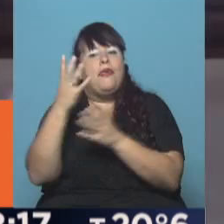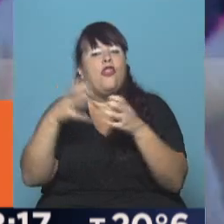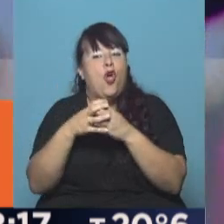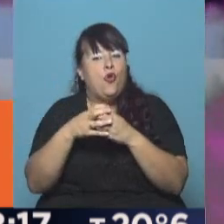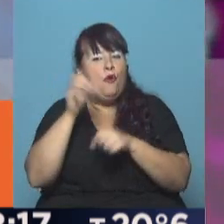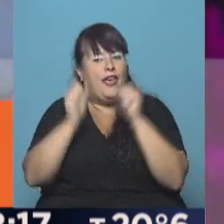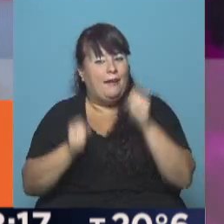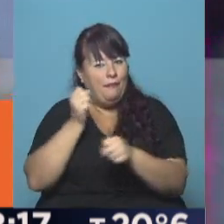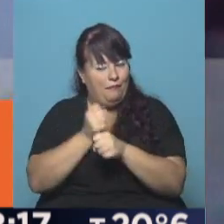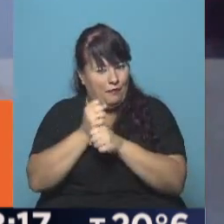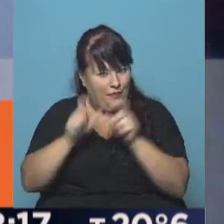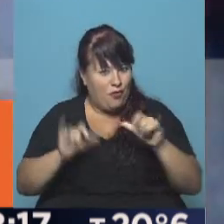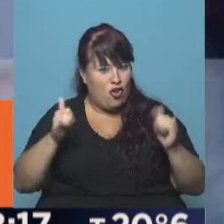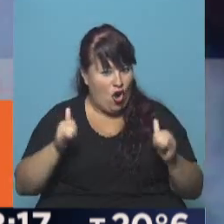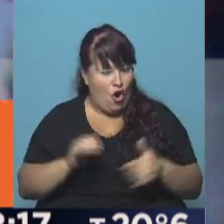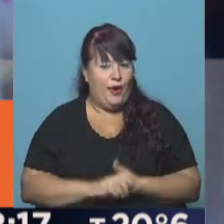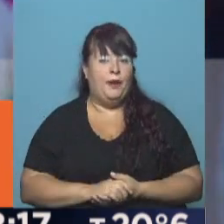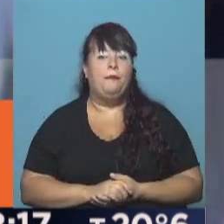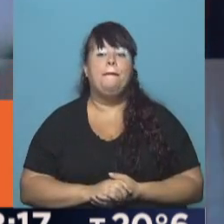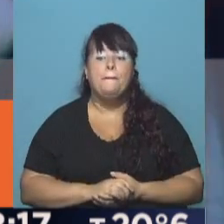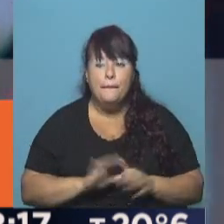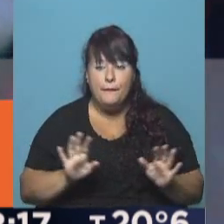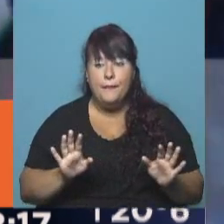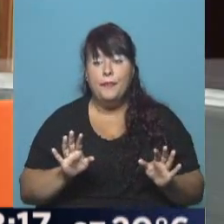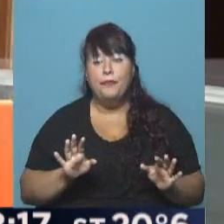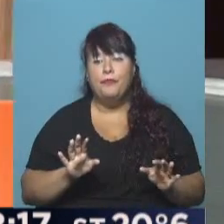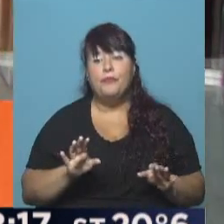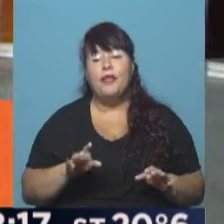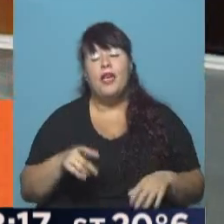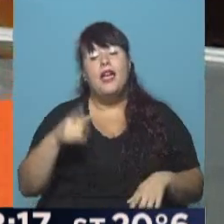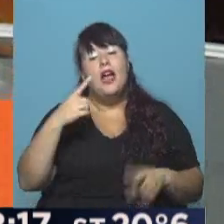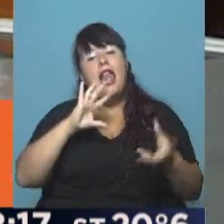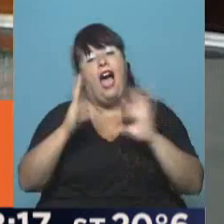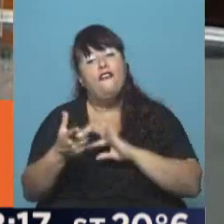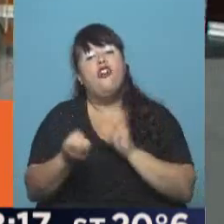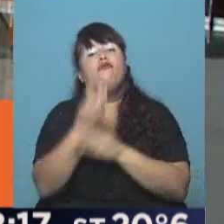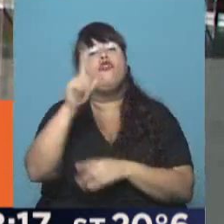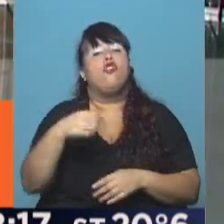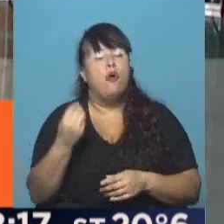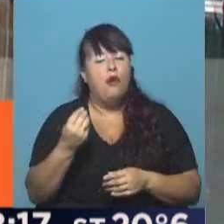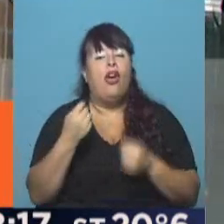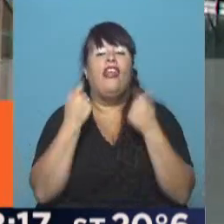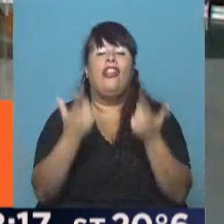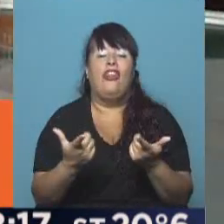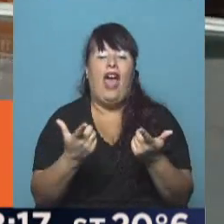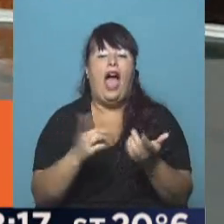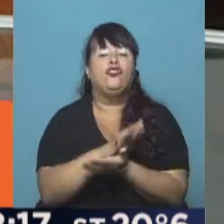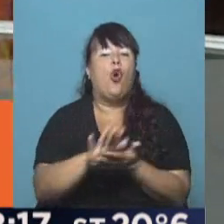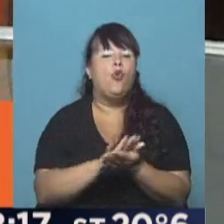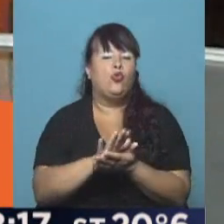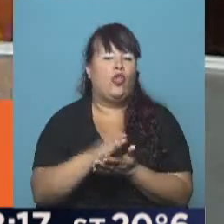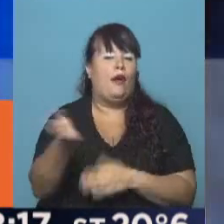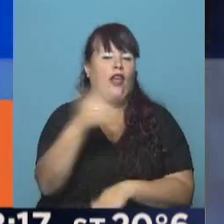movimiento de los trabajadores y de la juventud pero que la alternativa surja ofreciendo una salida a la